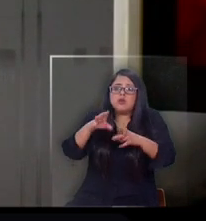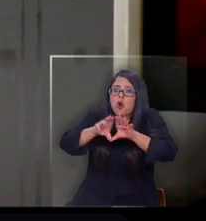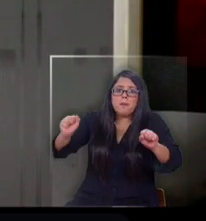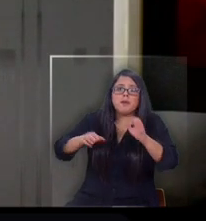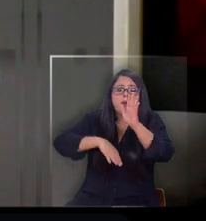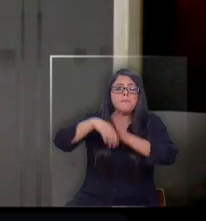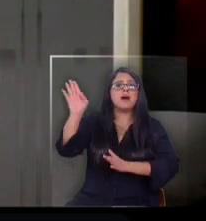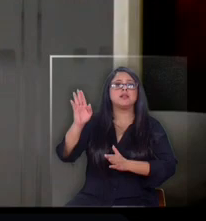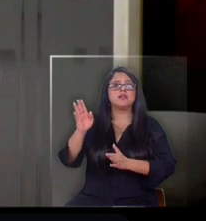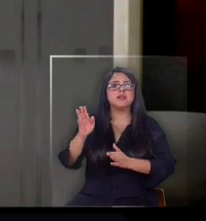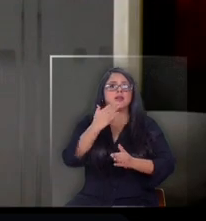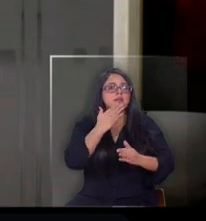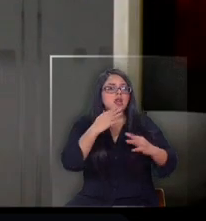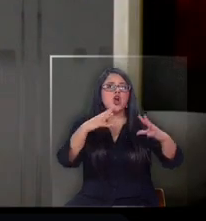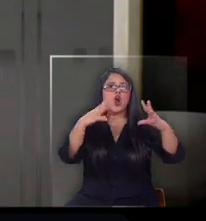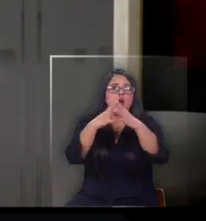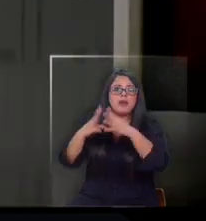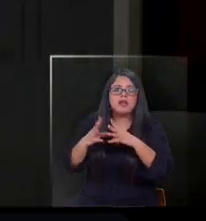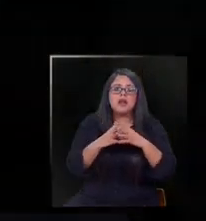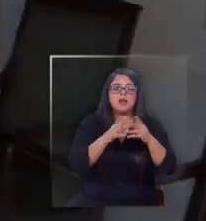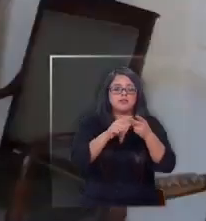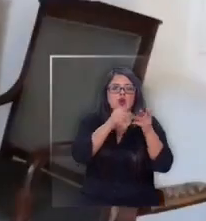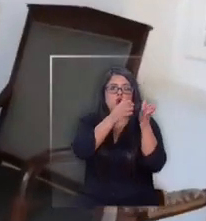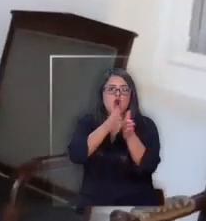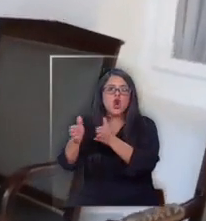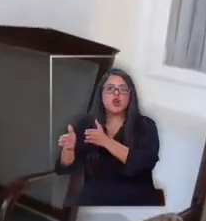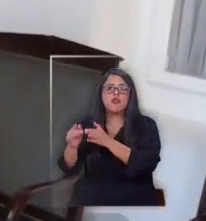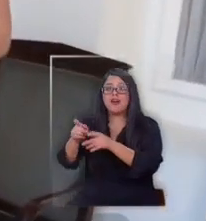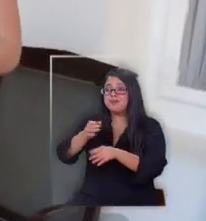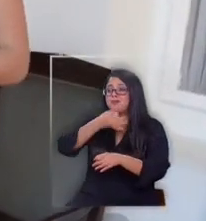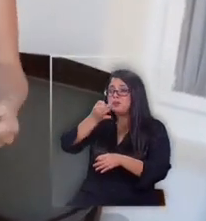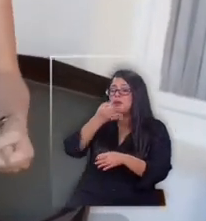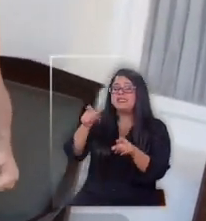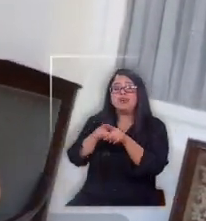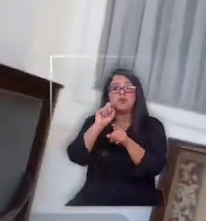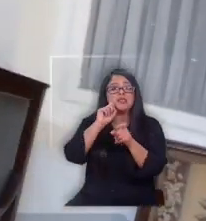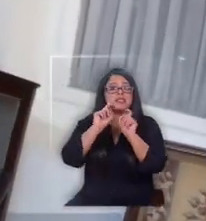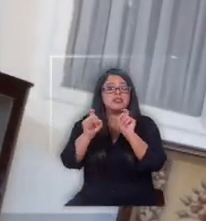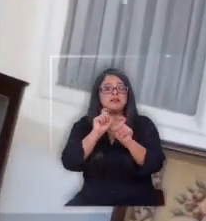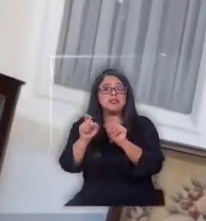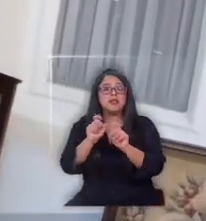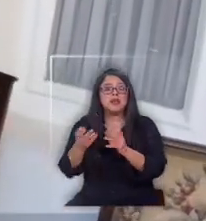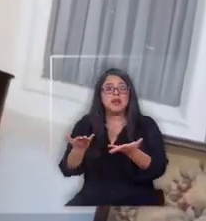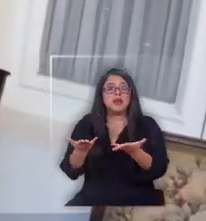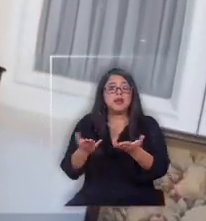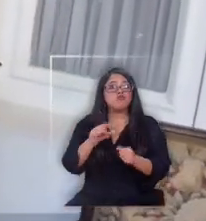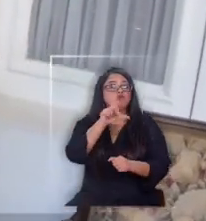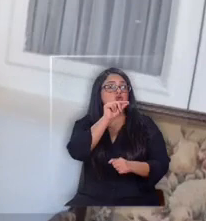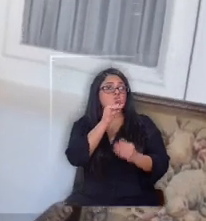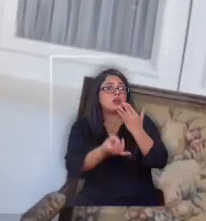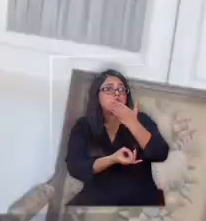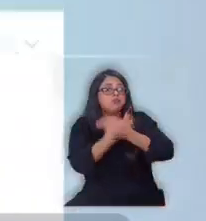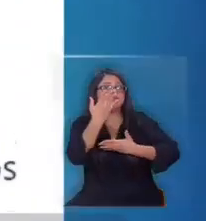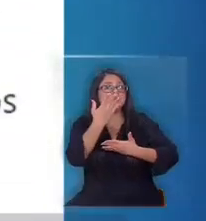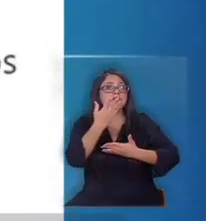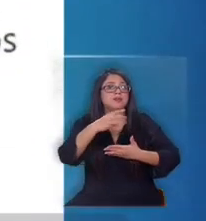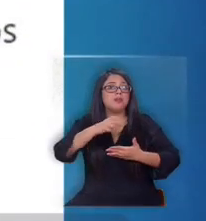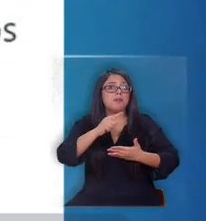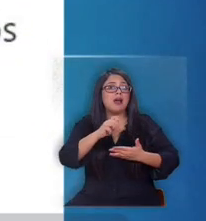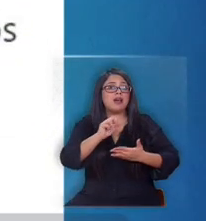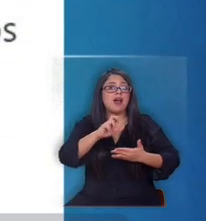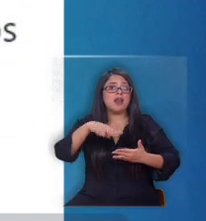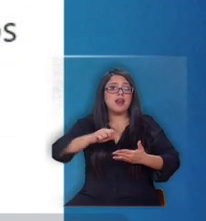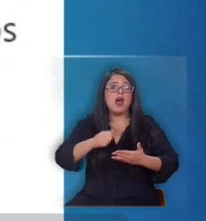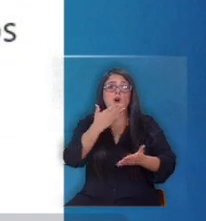compromiso con las Fuerzas Armadas, más compromiso con el orden. Otra declaración que causó polémica, este tuit de Macarena Santelices en marzo